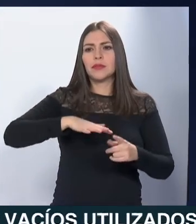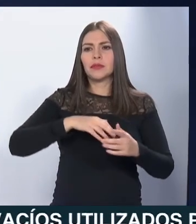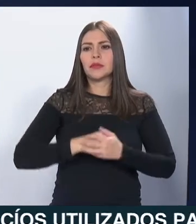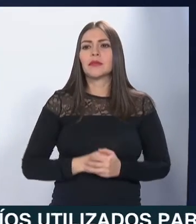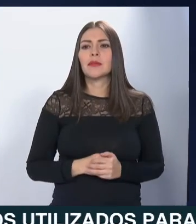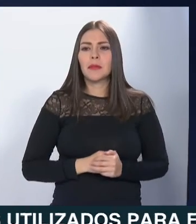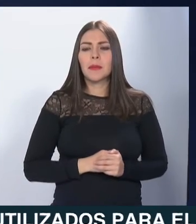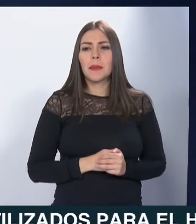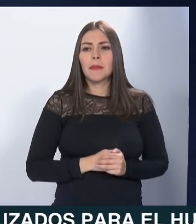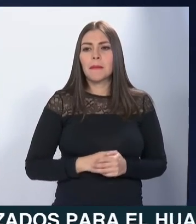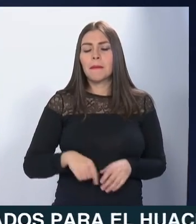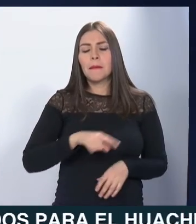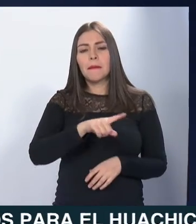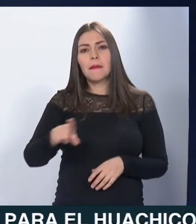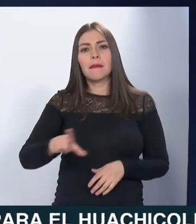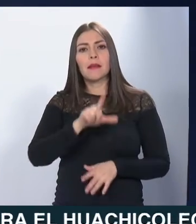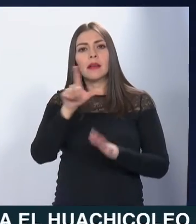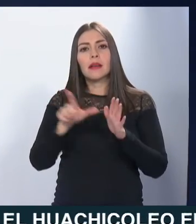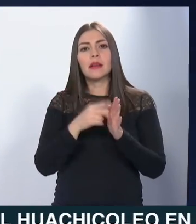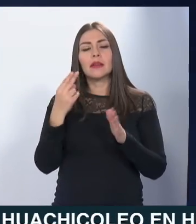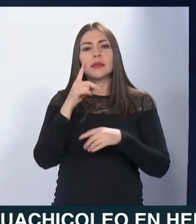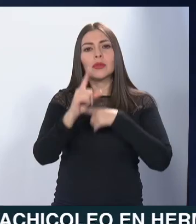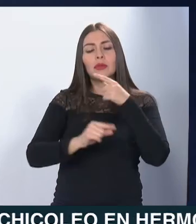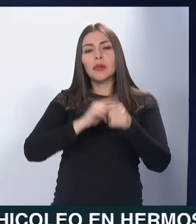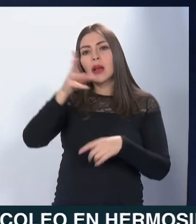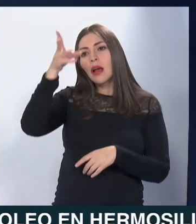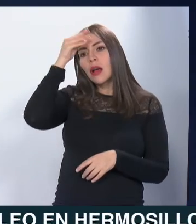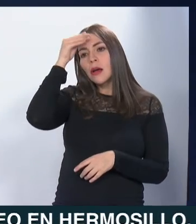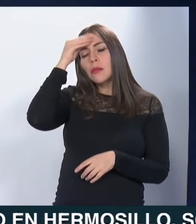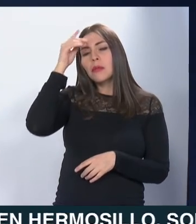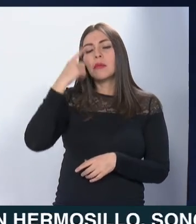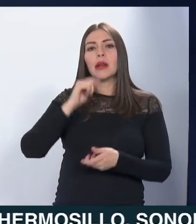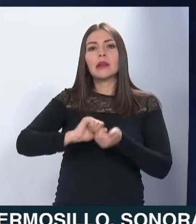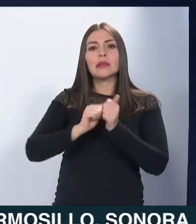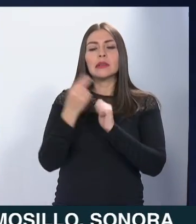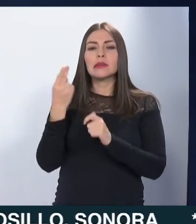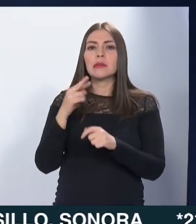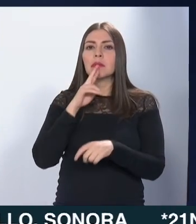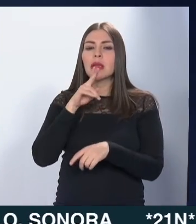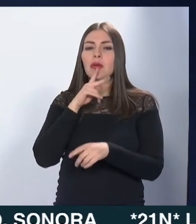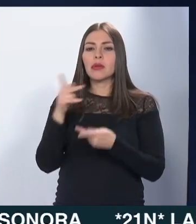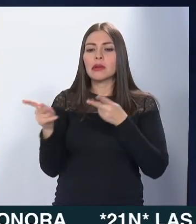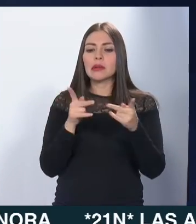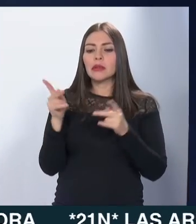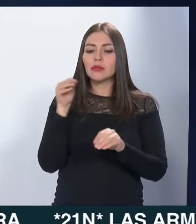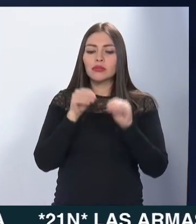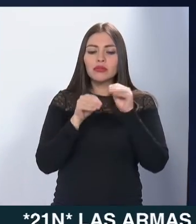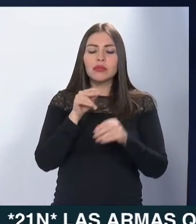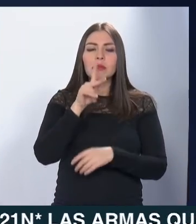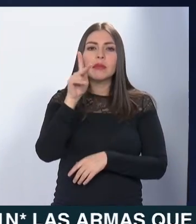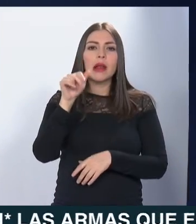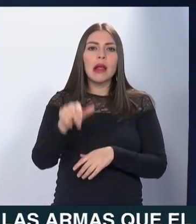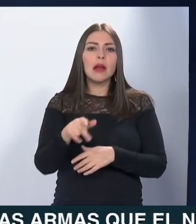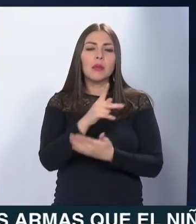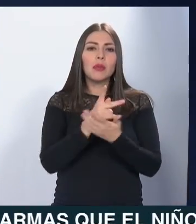tenemos que aprender para transformar las políticas públicas que se dan en relación a la